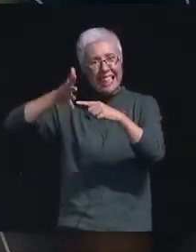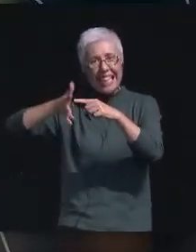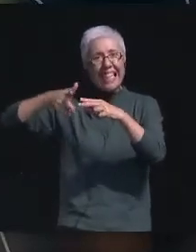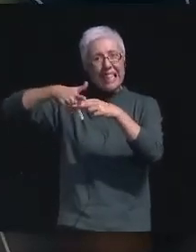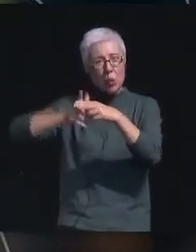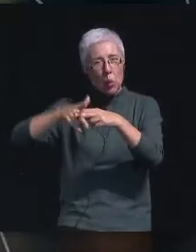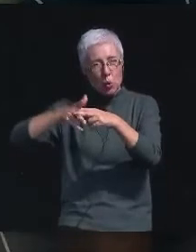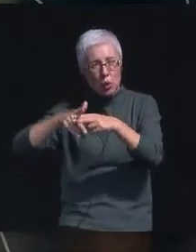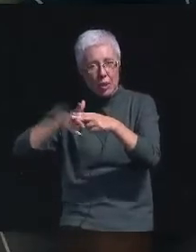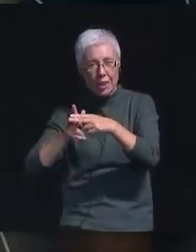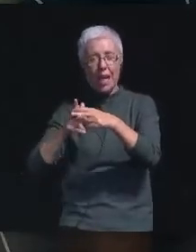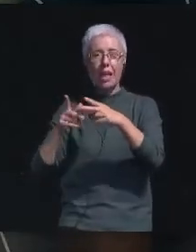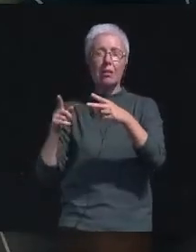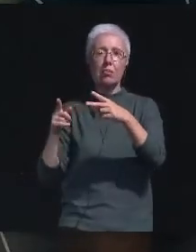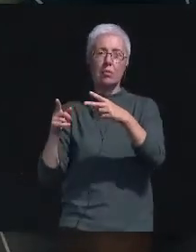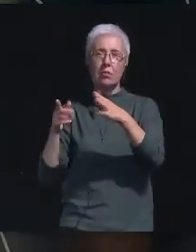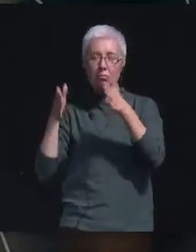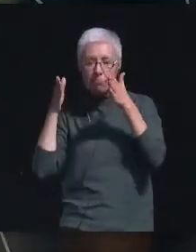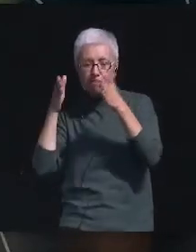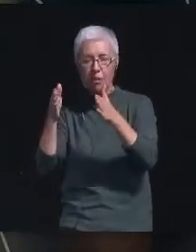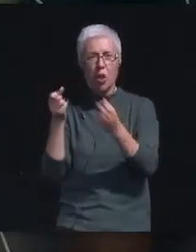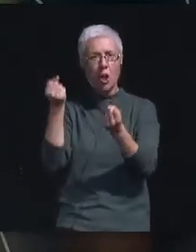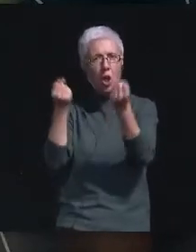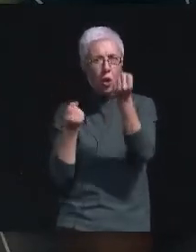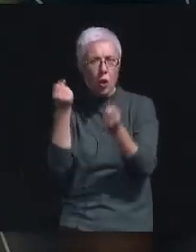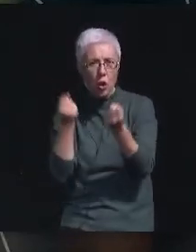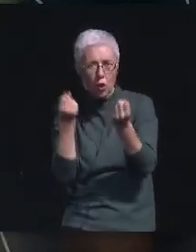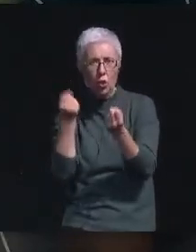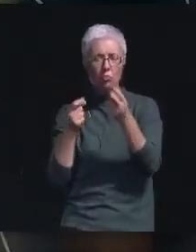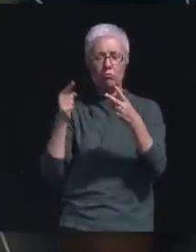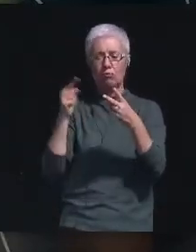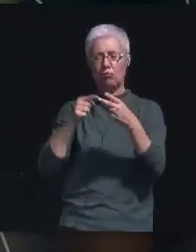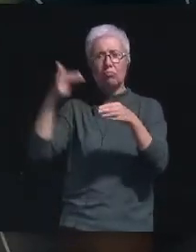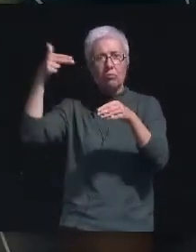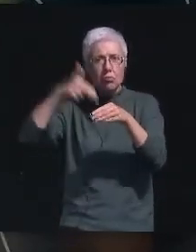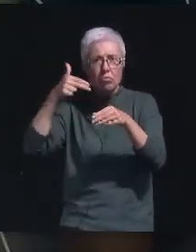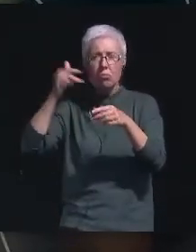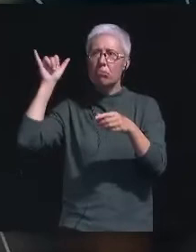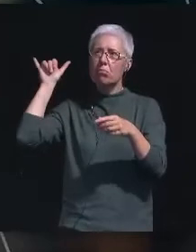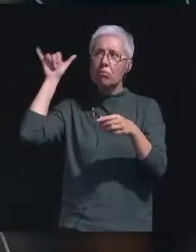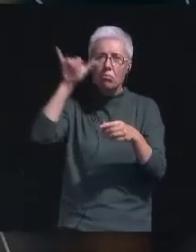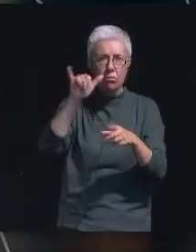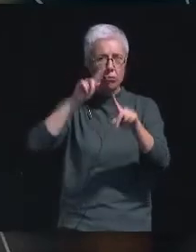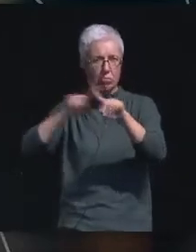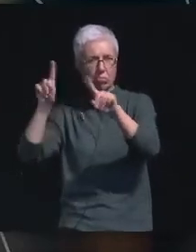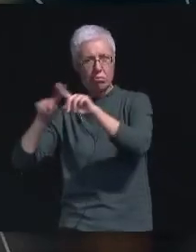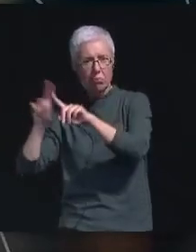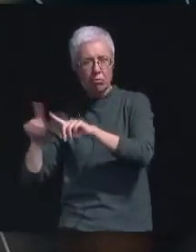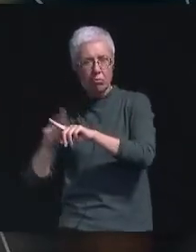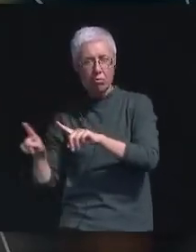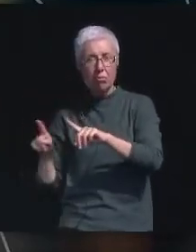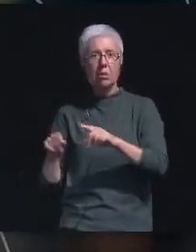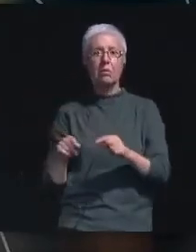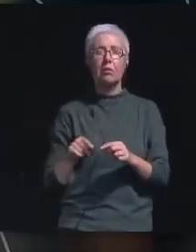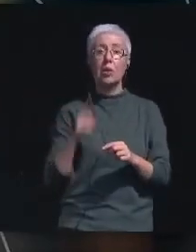¿no?, orientados hacia automoción, hidrógeno, aeronáutica, en fin, otros, y tendrán, digamos, una